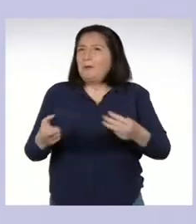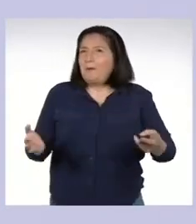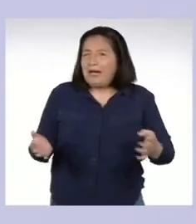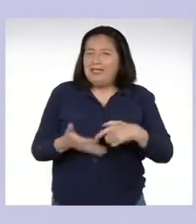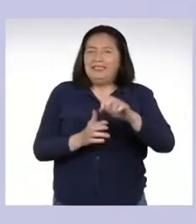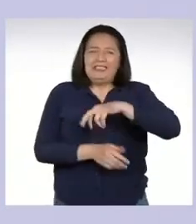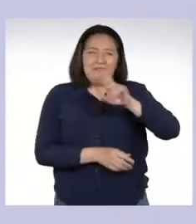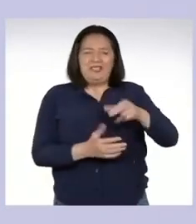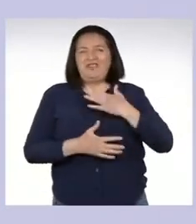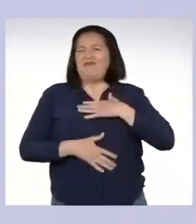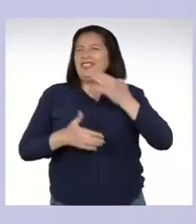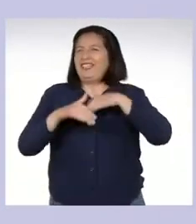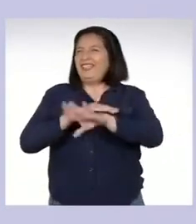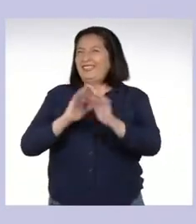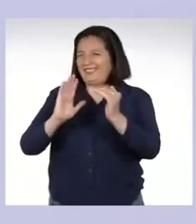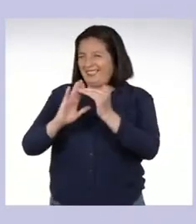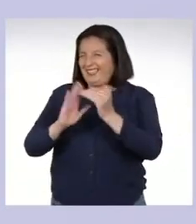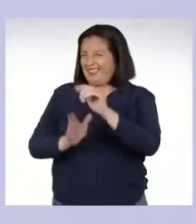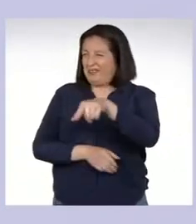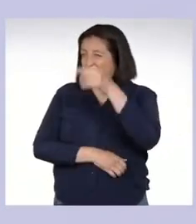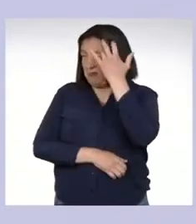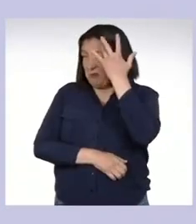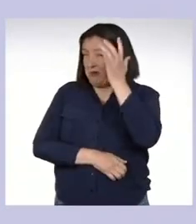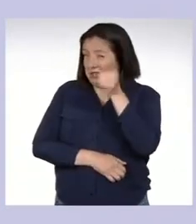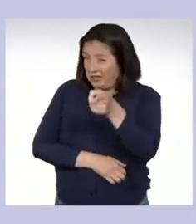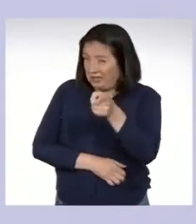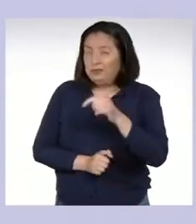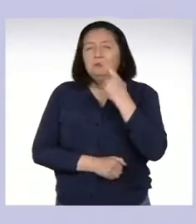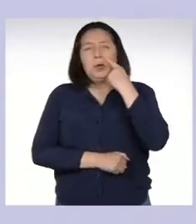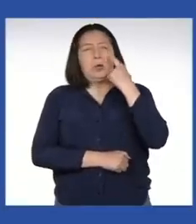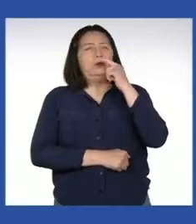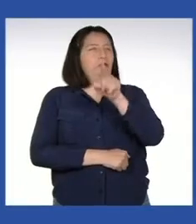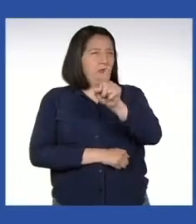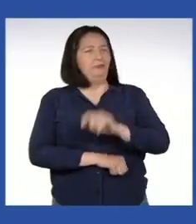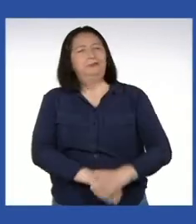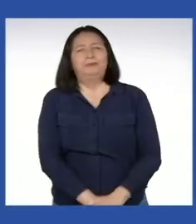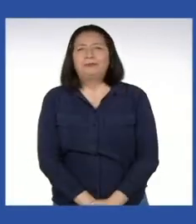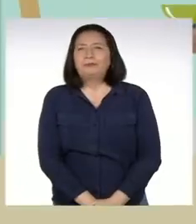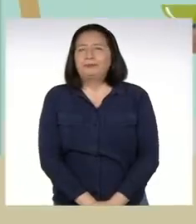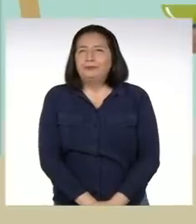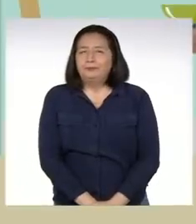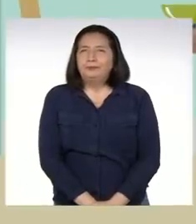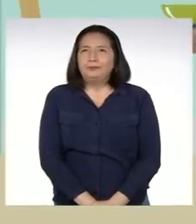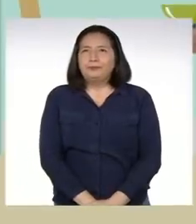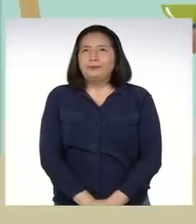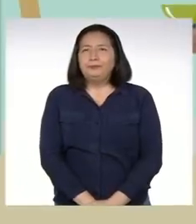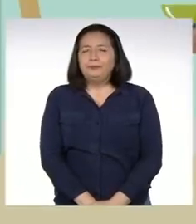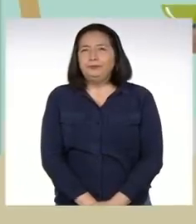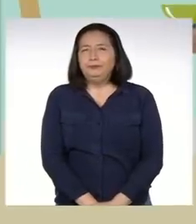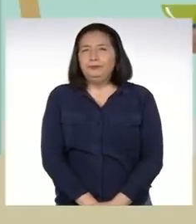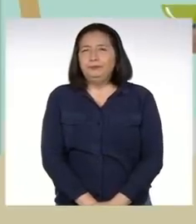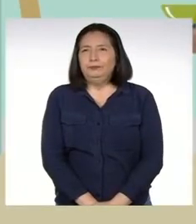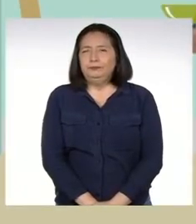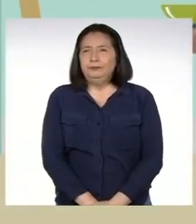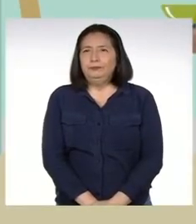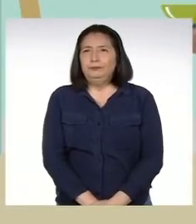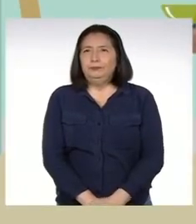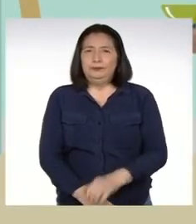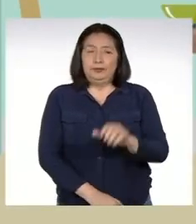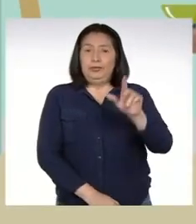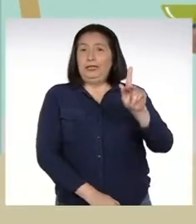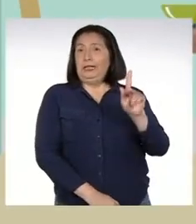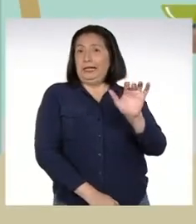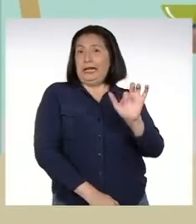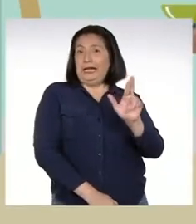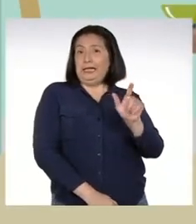divertirse mientras están en casa. Muy inteligente, chicos. Vamos a conocerlos. Carla y